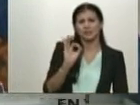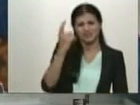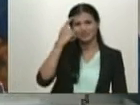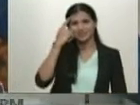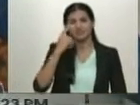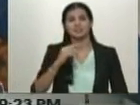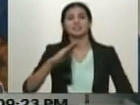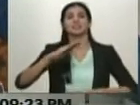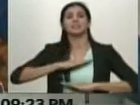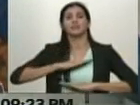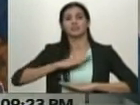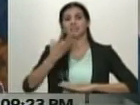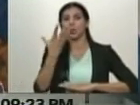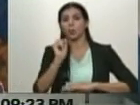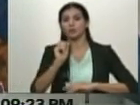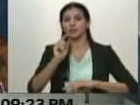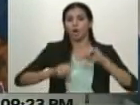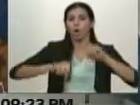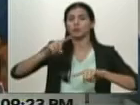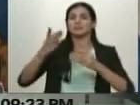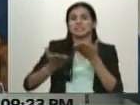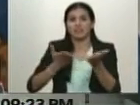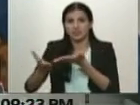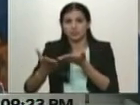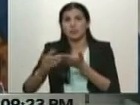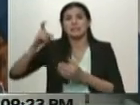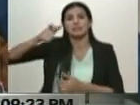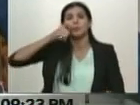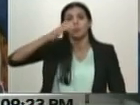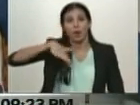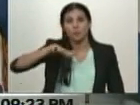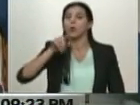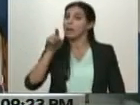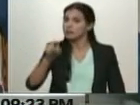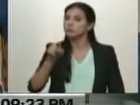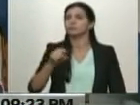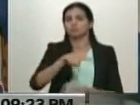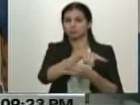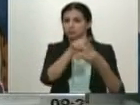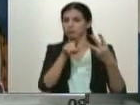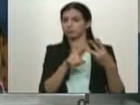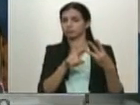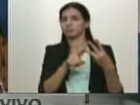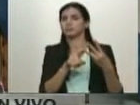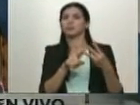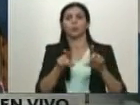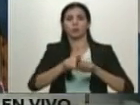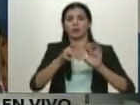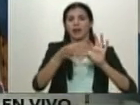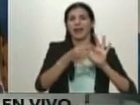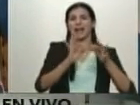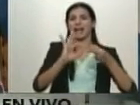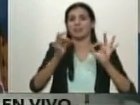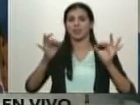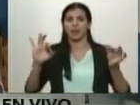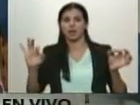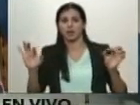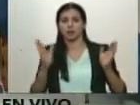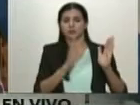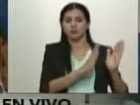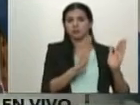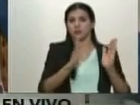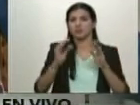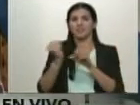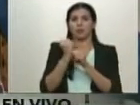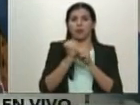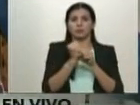de los 50 rubros y servicios fundamentales debe configurar la cadena de